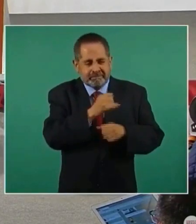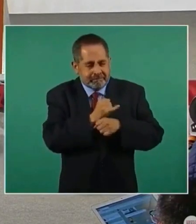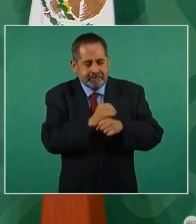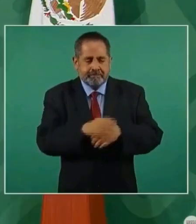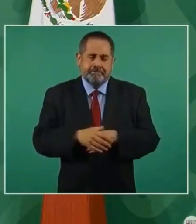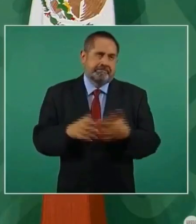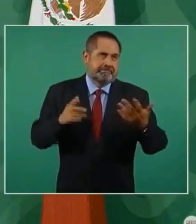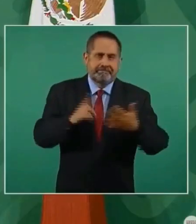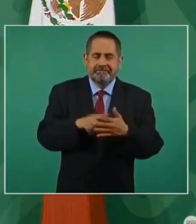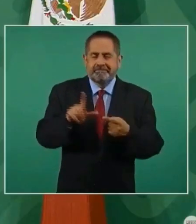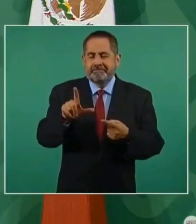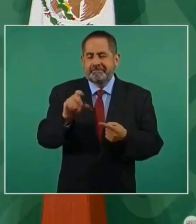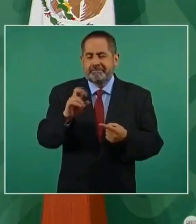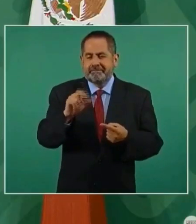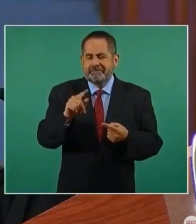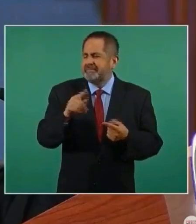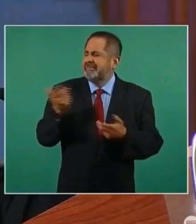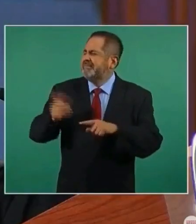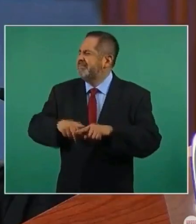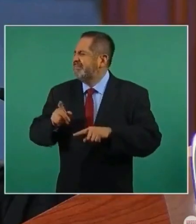Loret de Mola, ¿quiénes son?